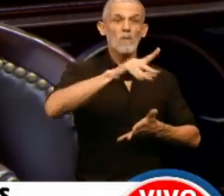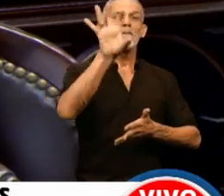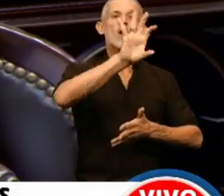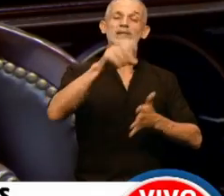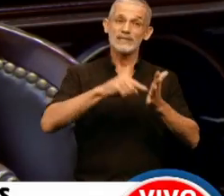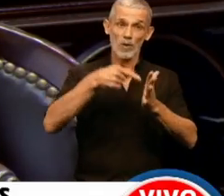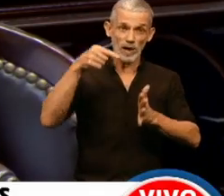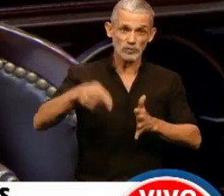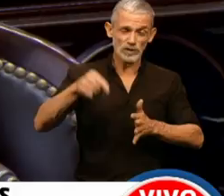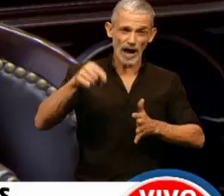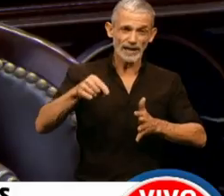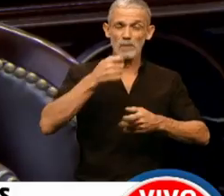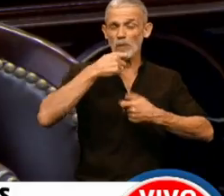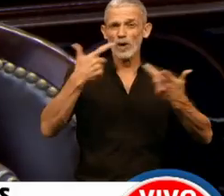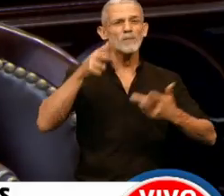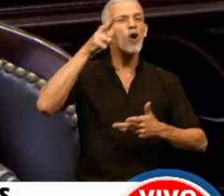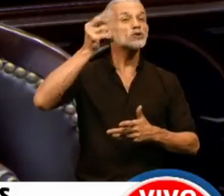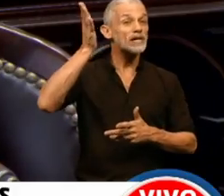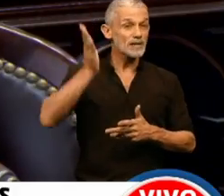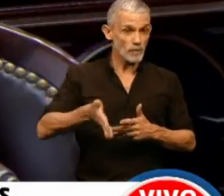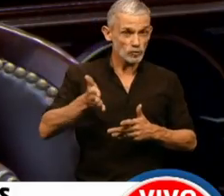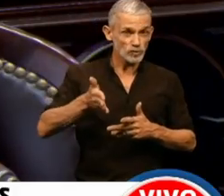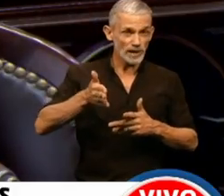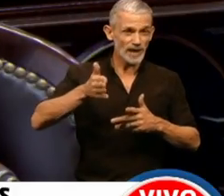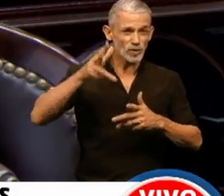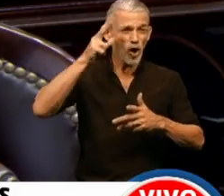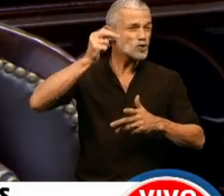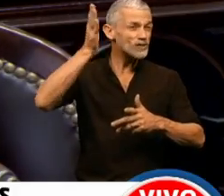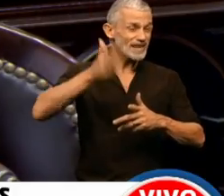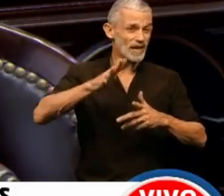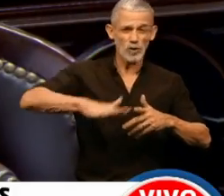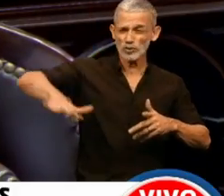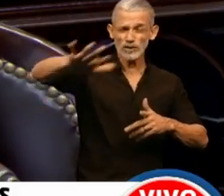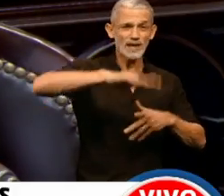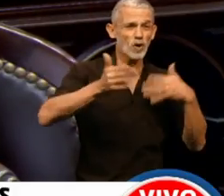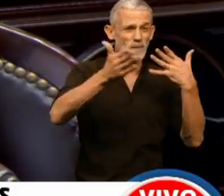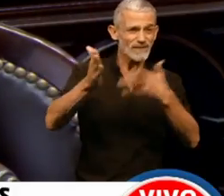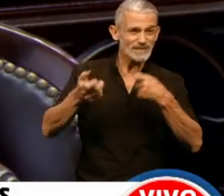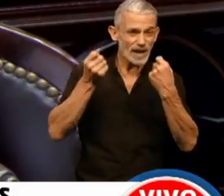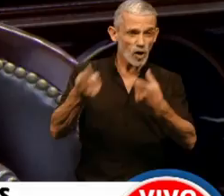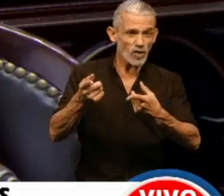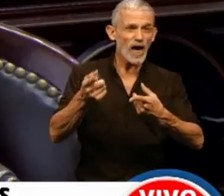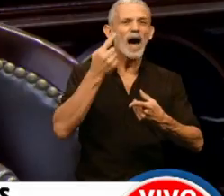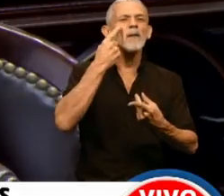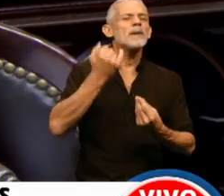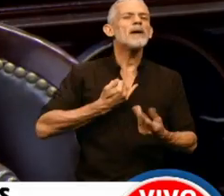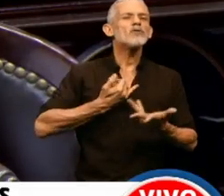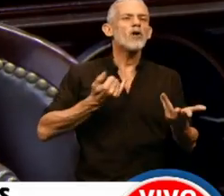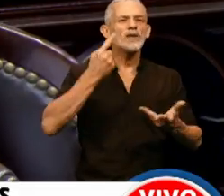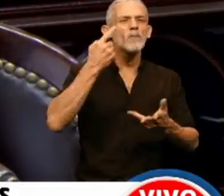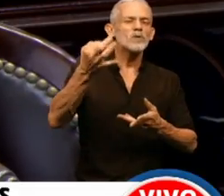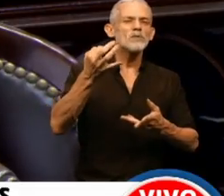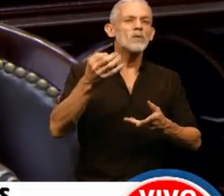provincia de buenos aires- el 80 por ciento de los nuevos beneficiarios viven en municipios